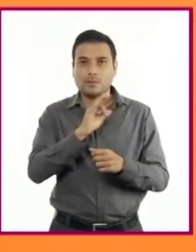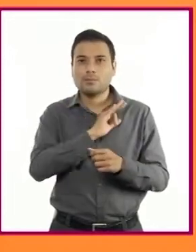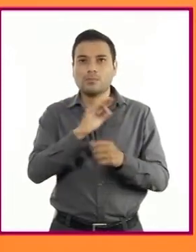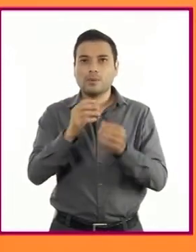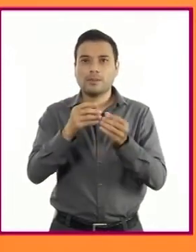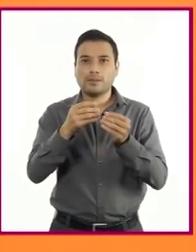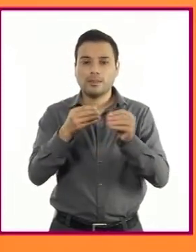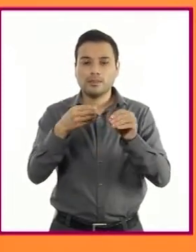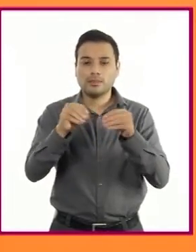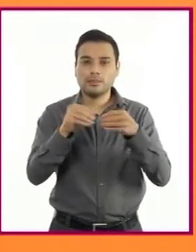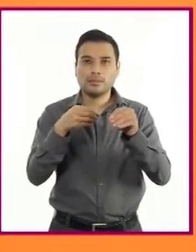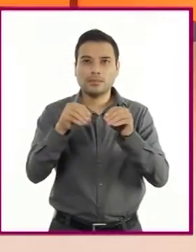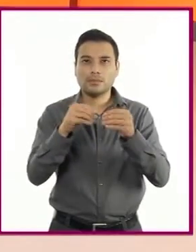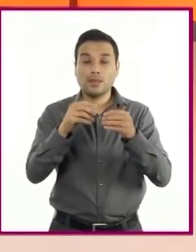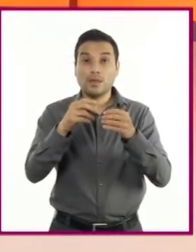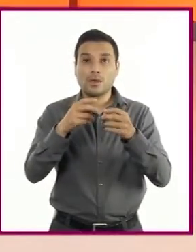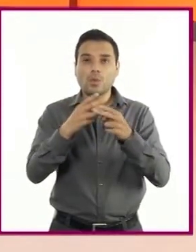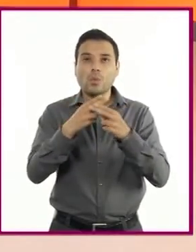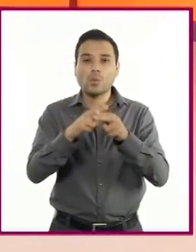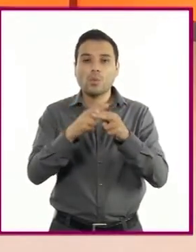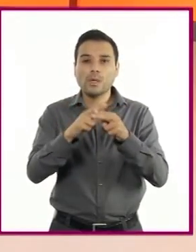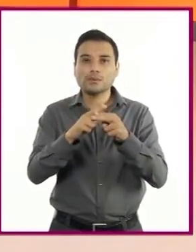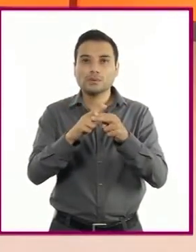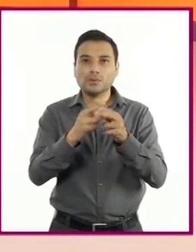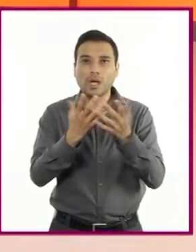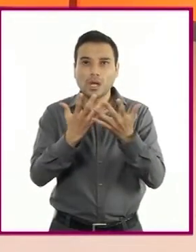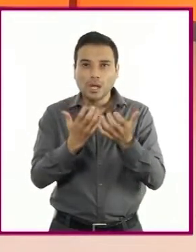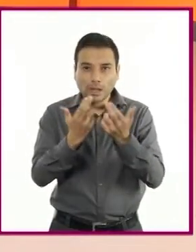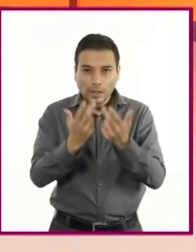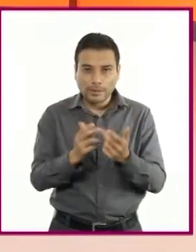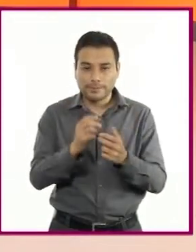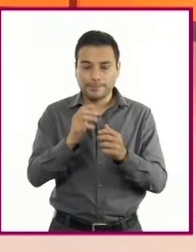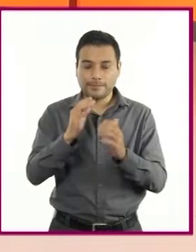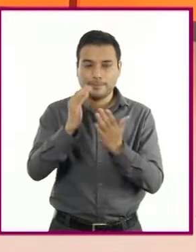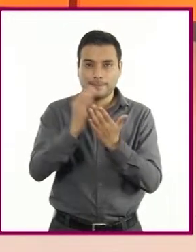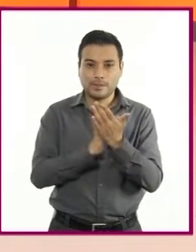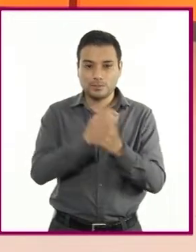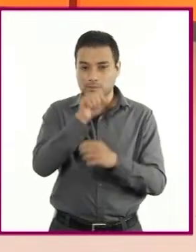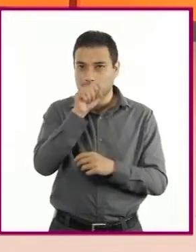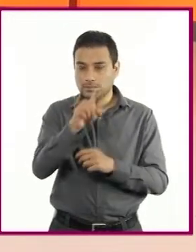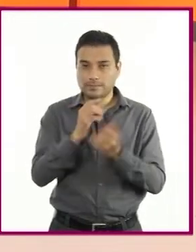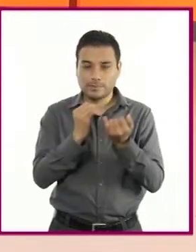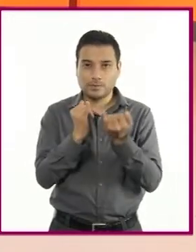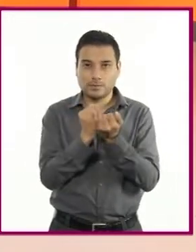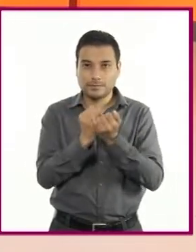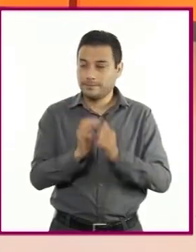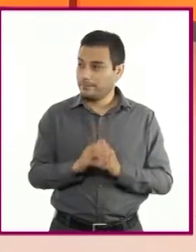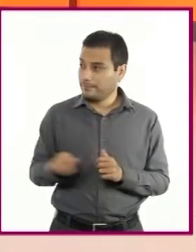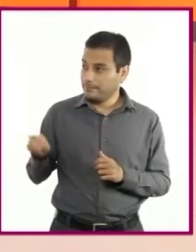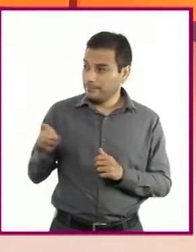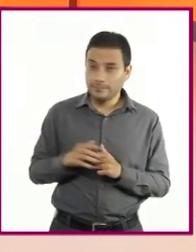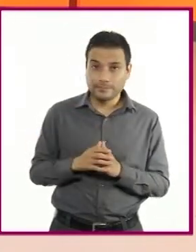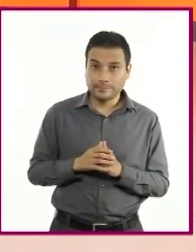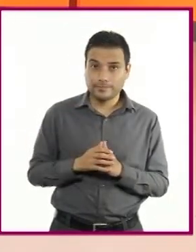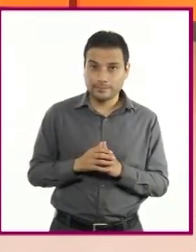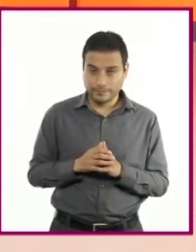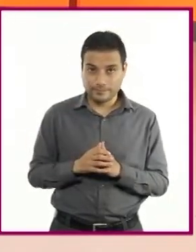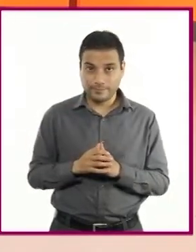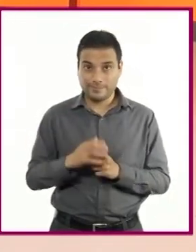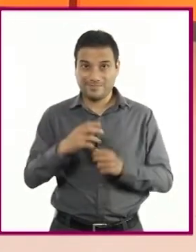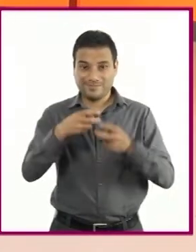el desgaste de los huesos. Los meniscos, que armonizan las superficies articulares y